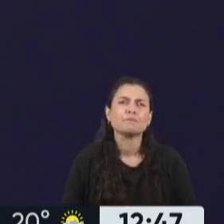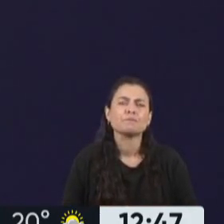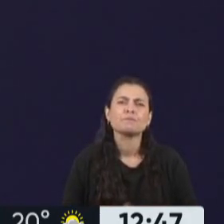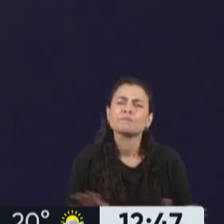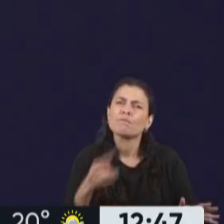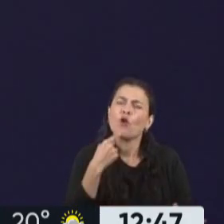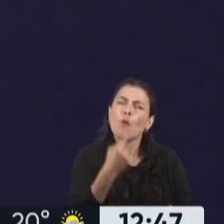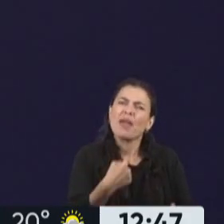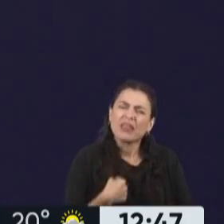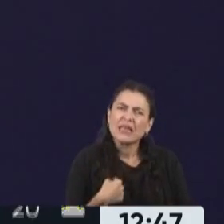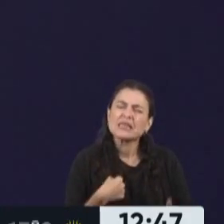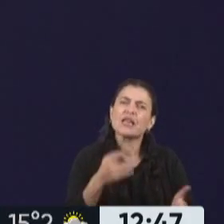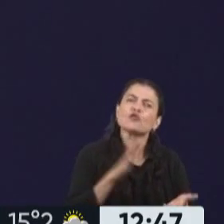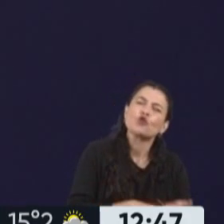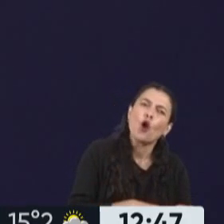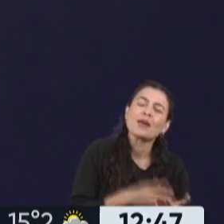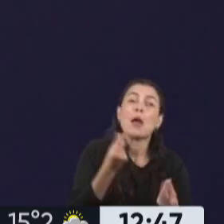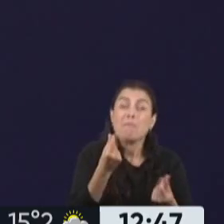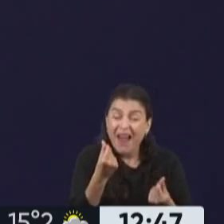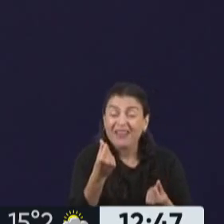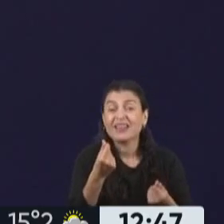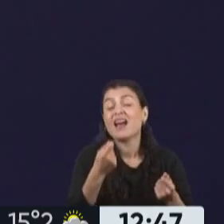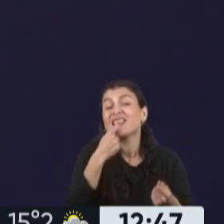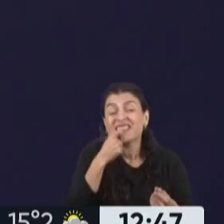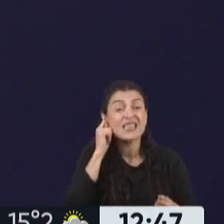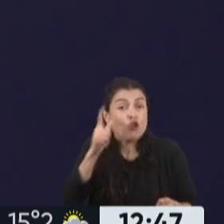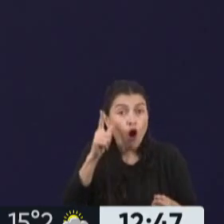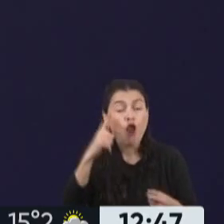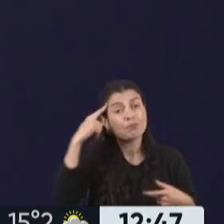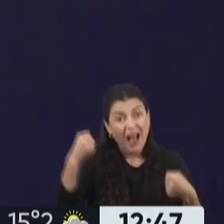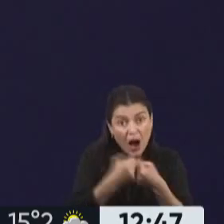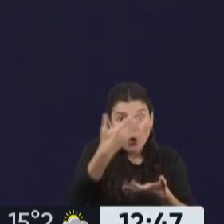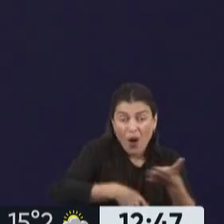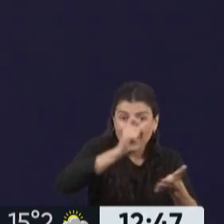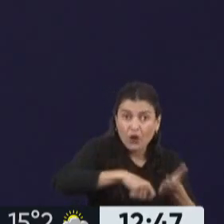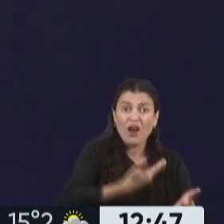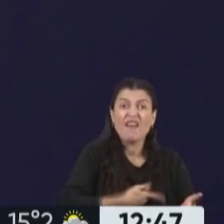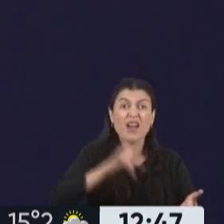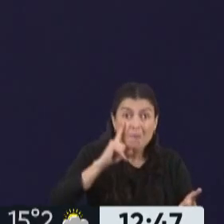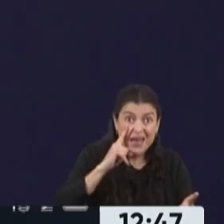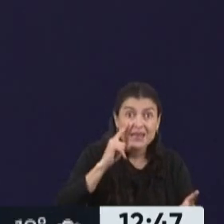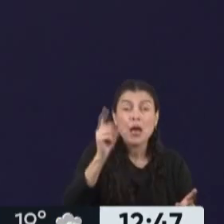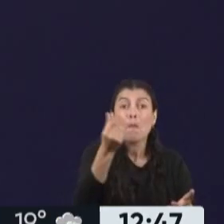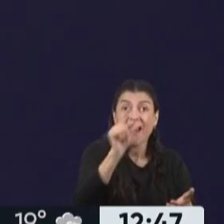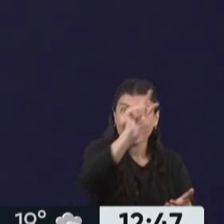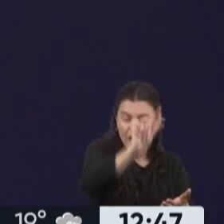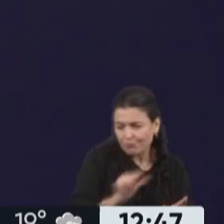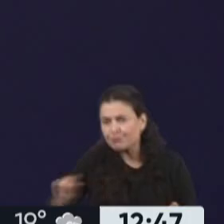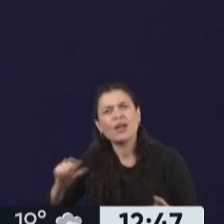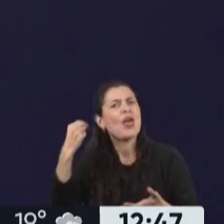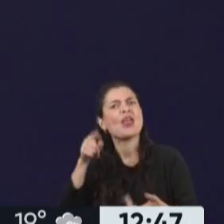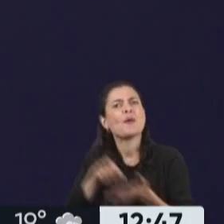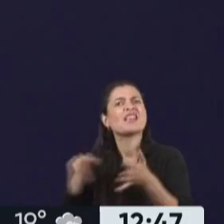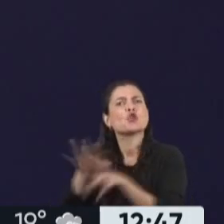lo que me transmitís de utilizar parte del acuerdo con el fondo, bueno, nunca entendió